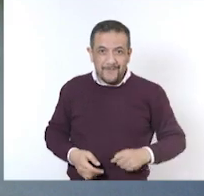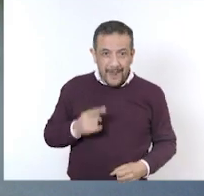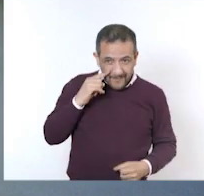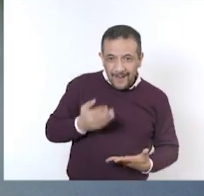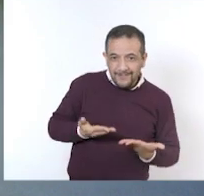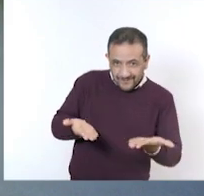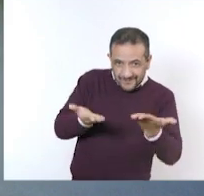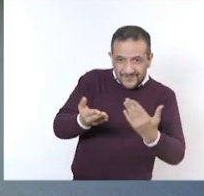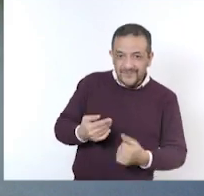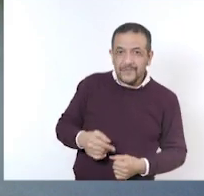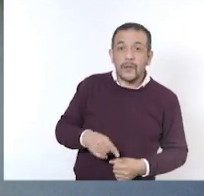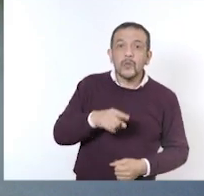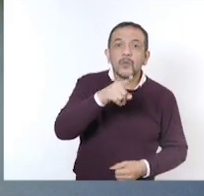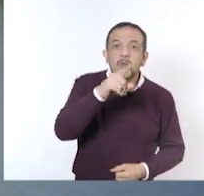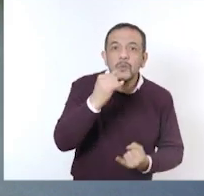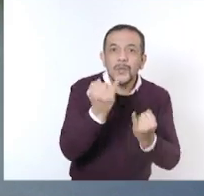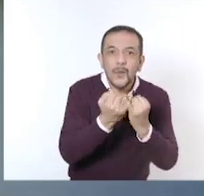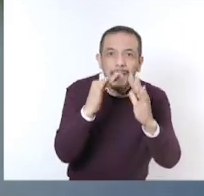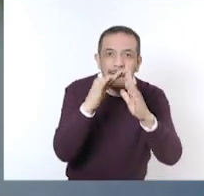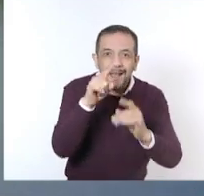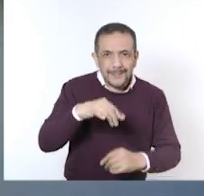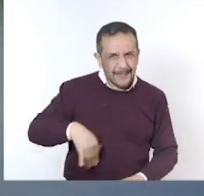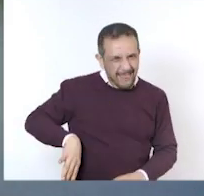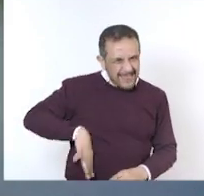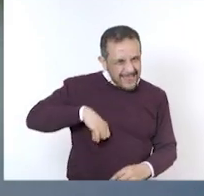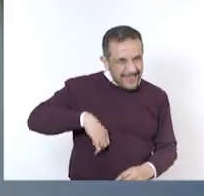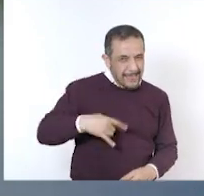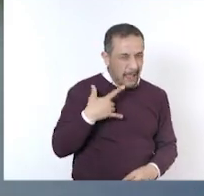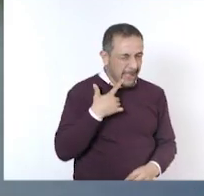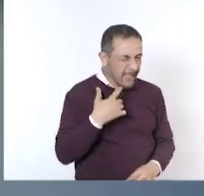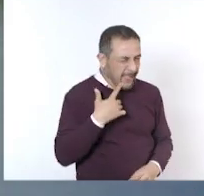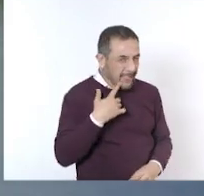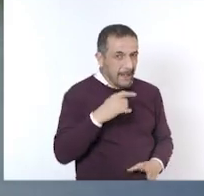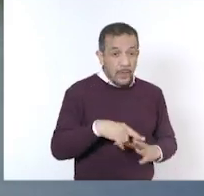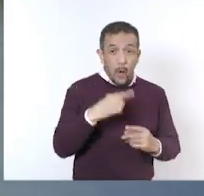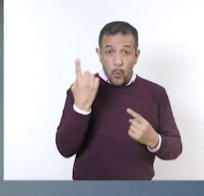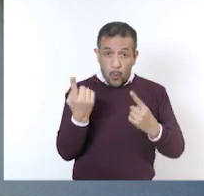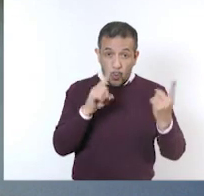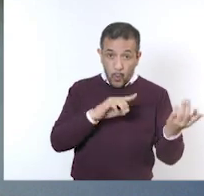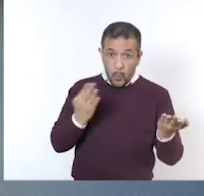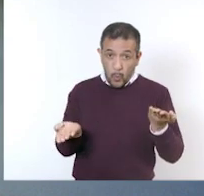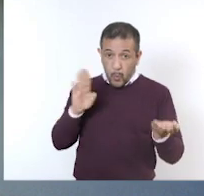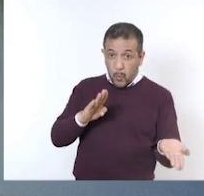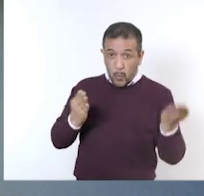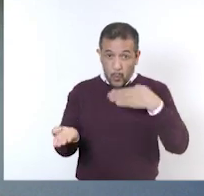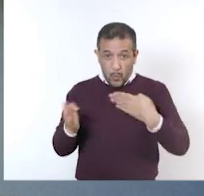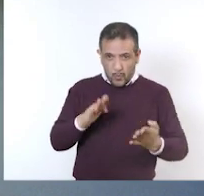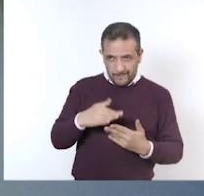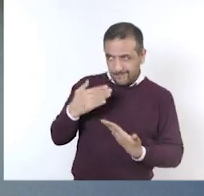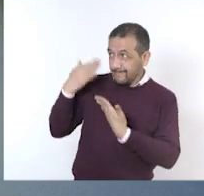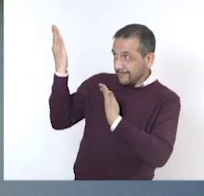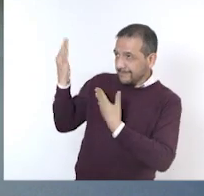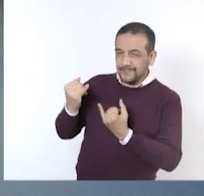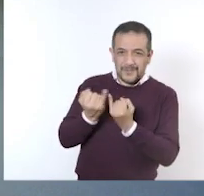izquierda. ¡Ay! Vamos, vamos, Jesús. Inténtalo tú también en casa junto con Jesús. Uno y uno. Uno y uno. Vamos, Jesús.